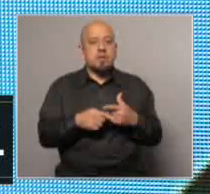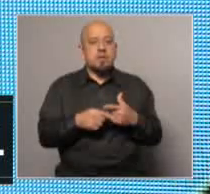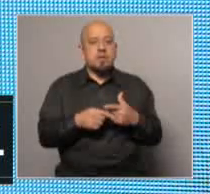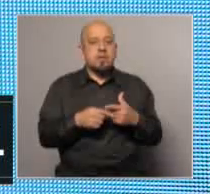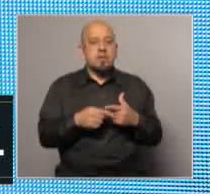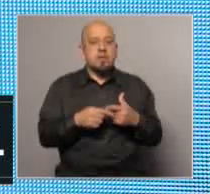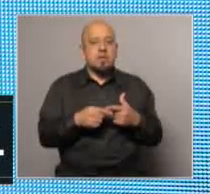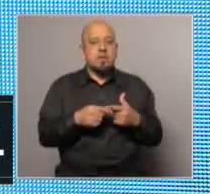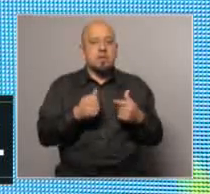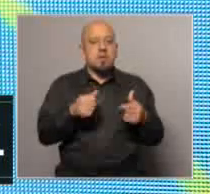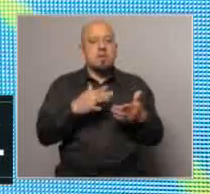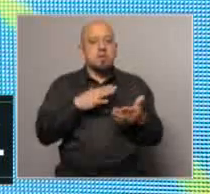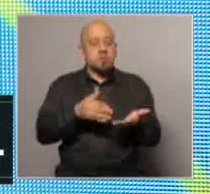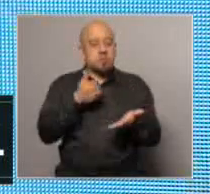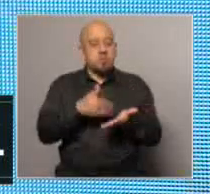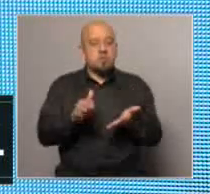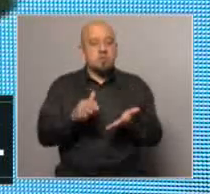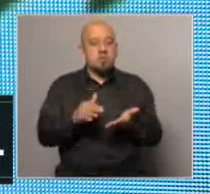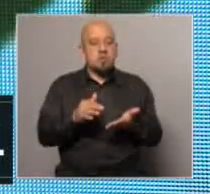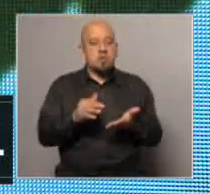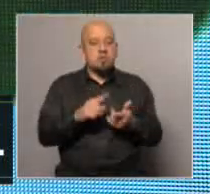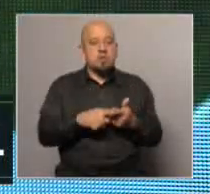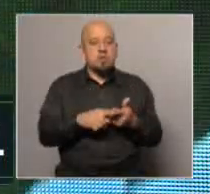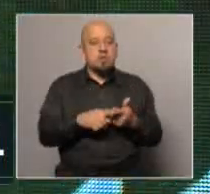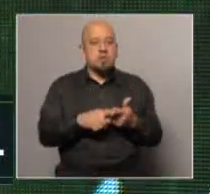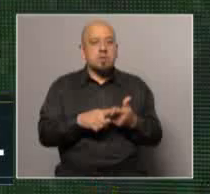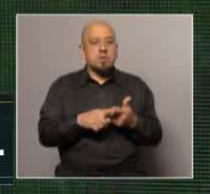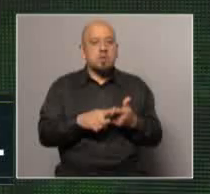que nos desperdiciamos casi un siglo de la vida de la humanidad